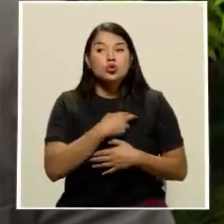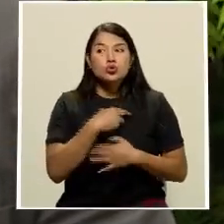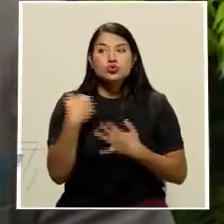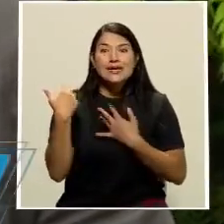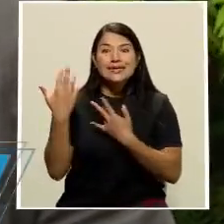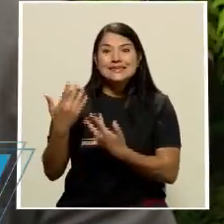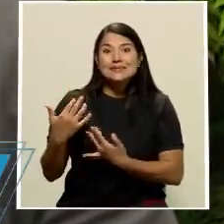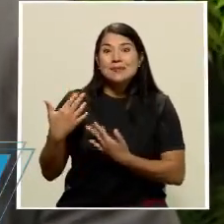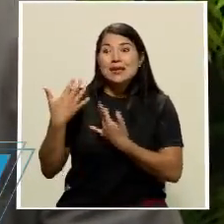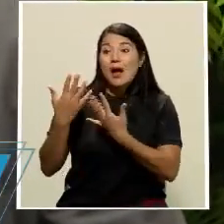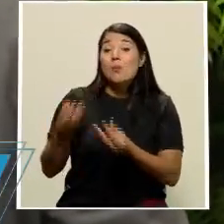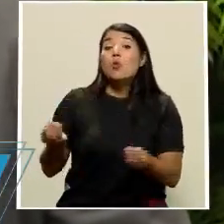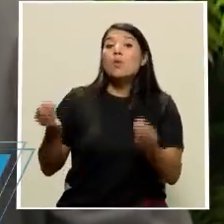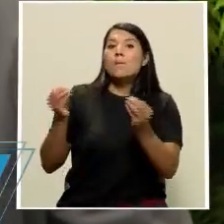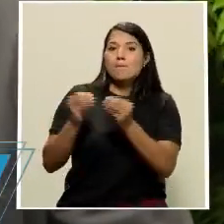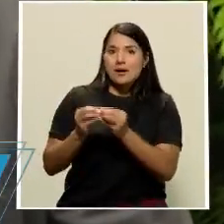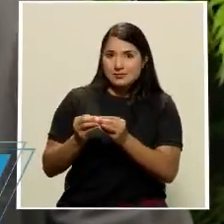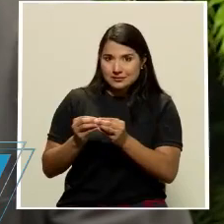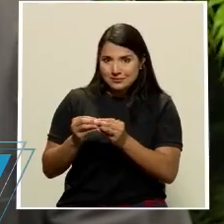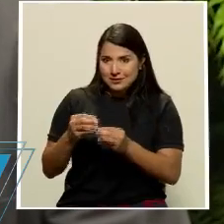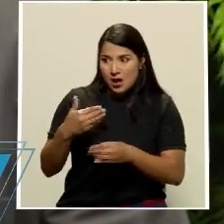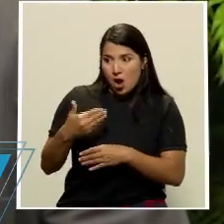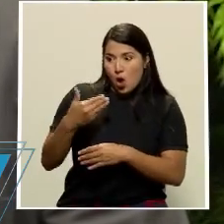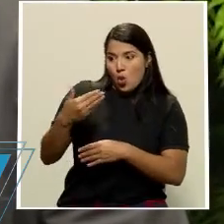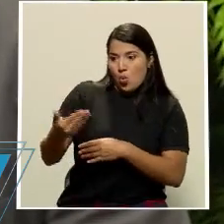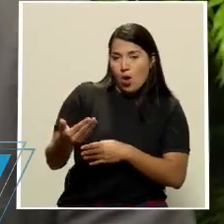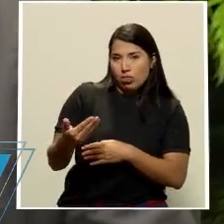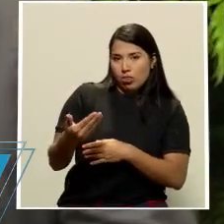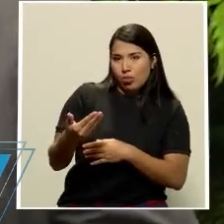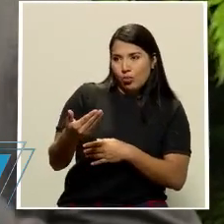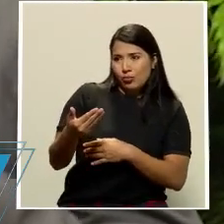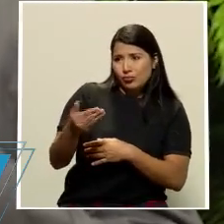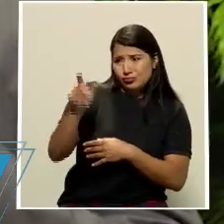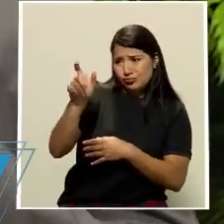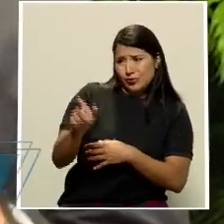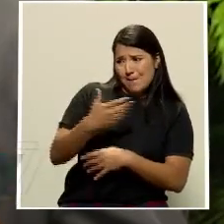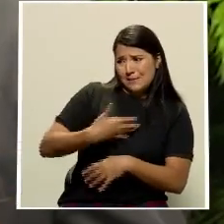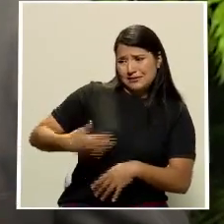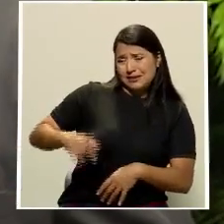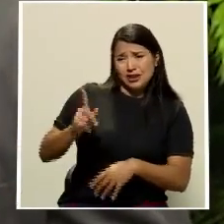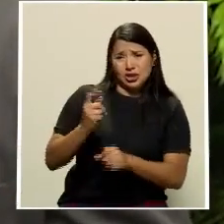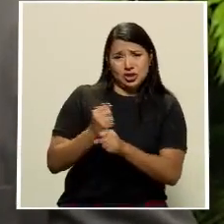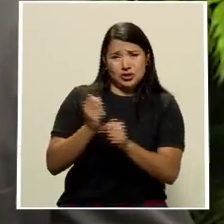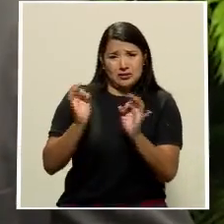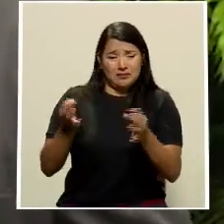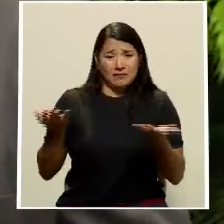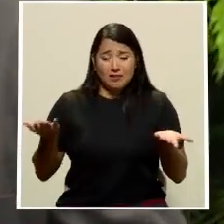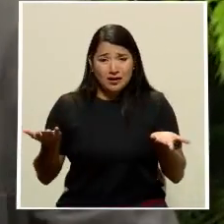hecho una buena labor. El costarricense ahorita le importa muy poco,